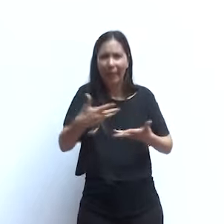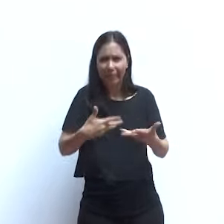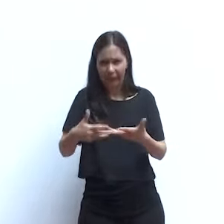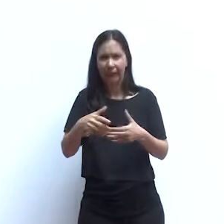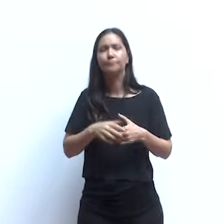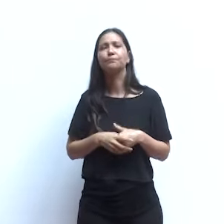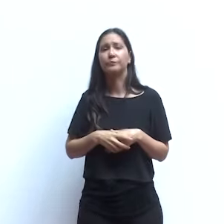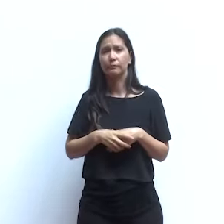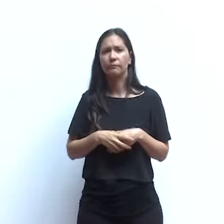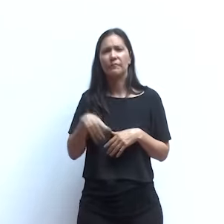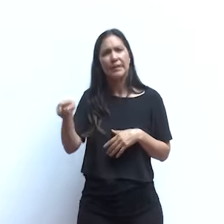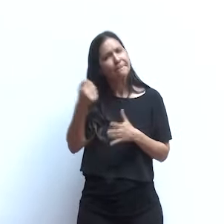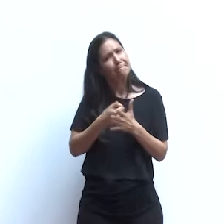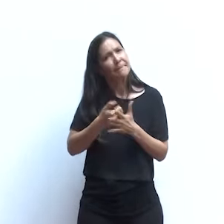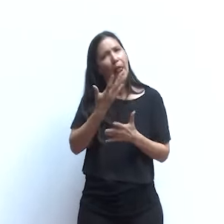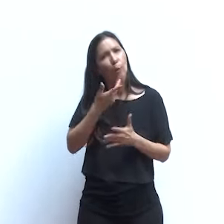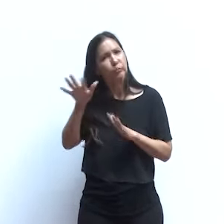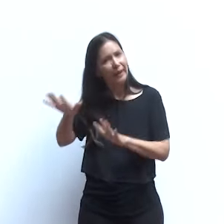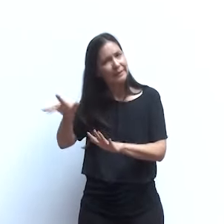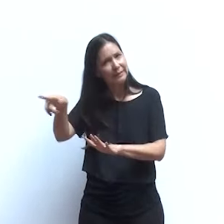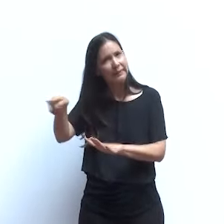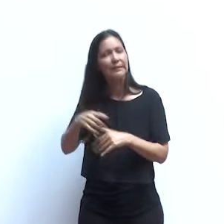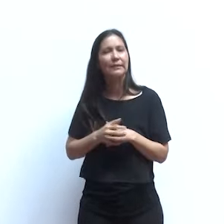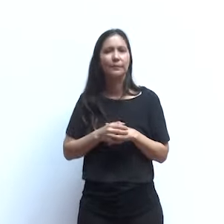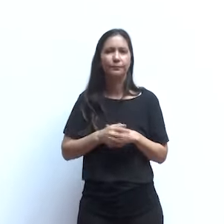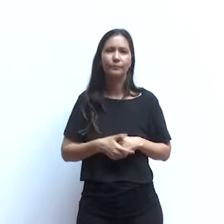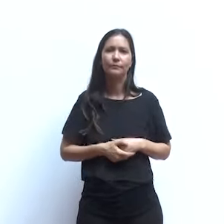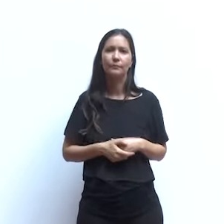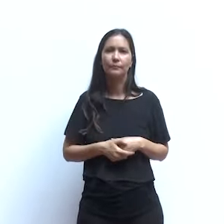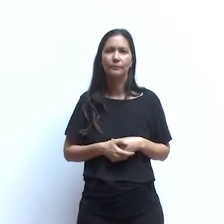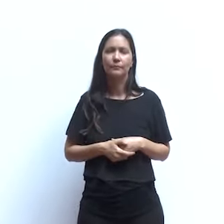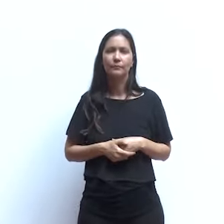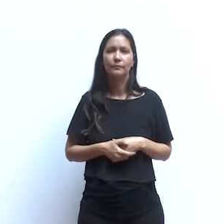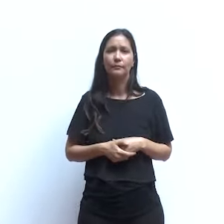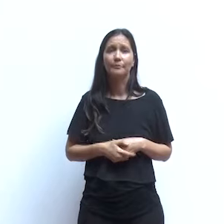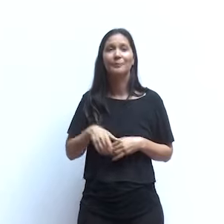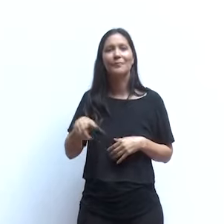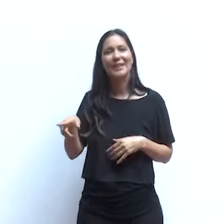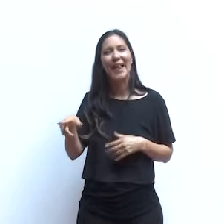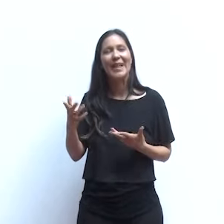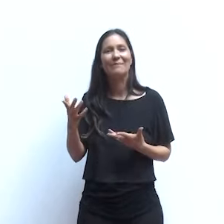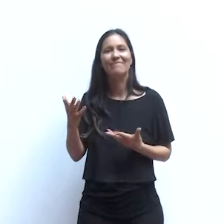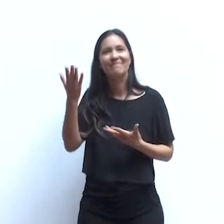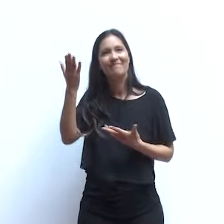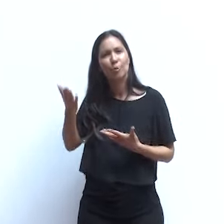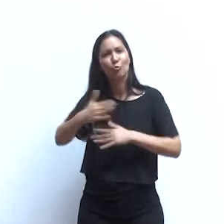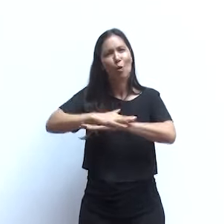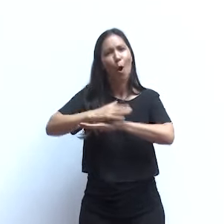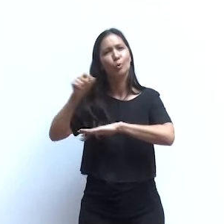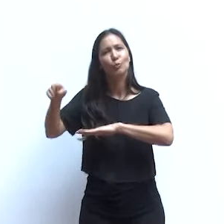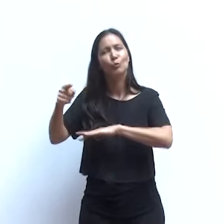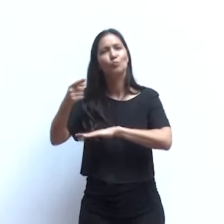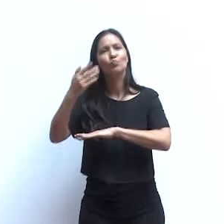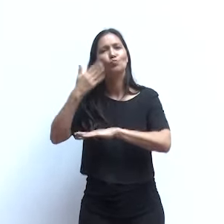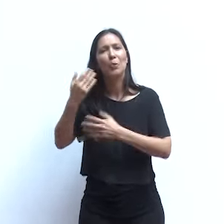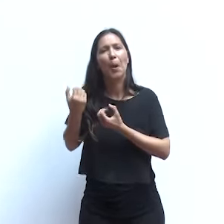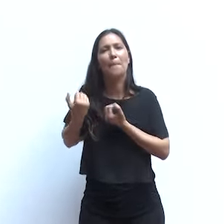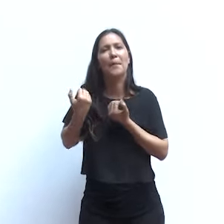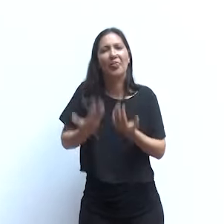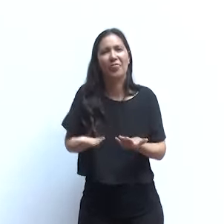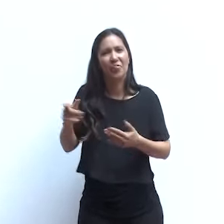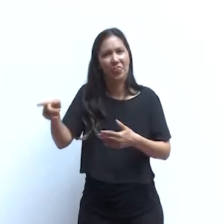intenta Javier no y me parece que que hay en ese gesto también una generosidad también inhabitual No porque